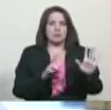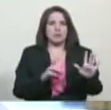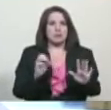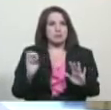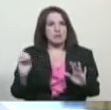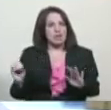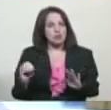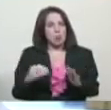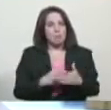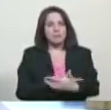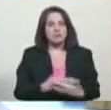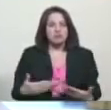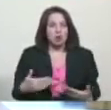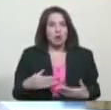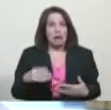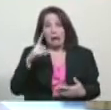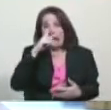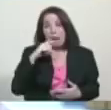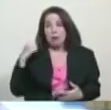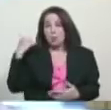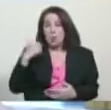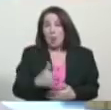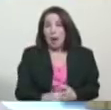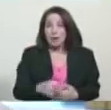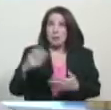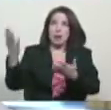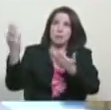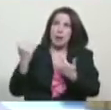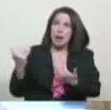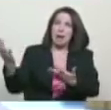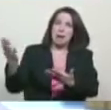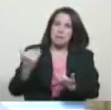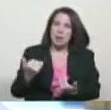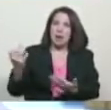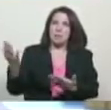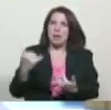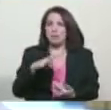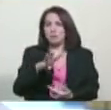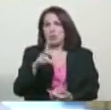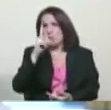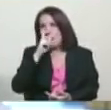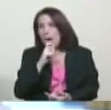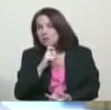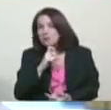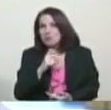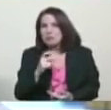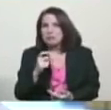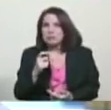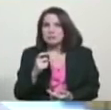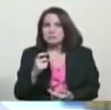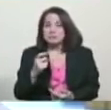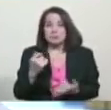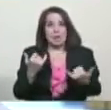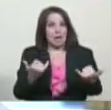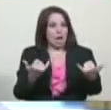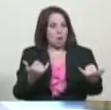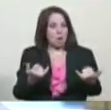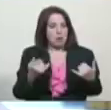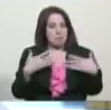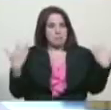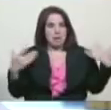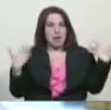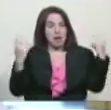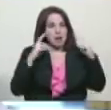dólares anuales para traer semillas del exterior, hace 4 años apenas. Me alegra mucho ver